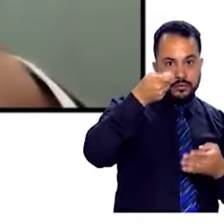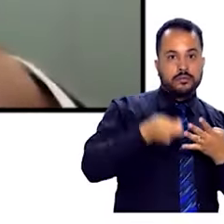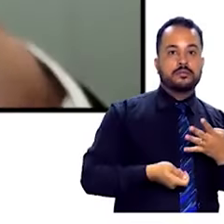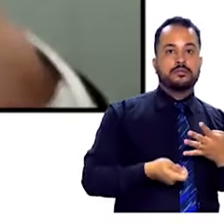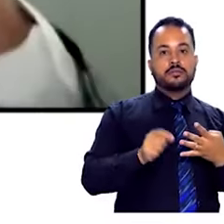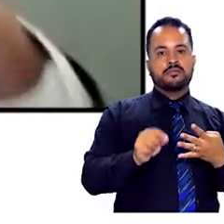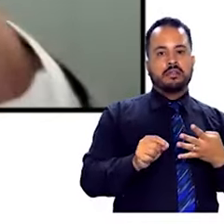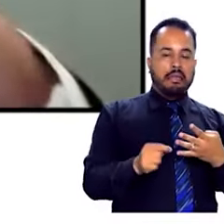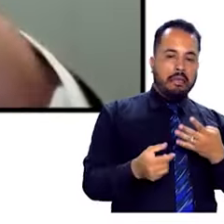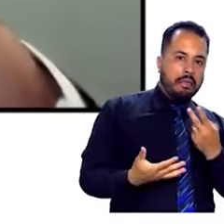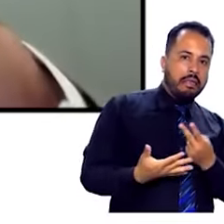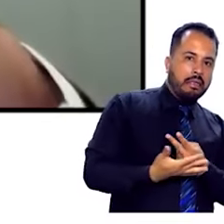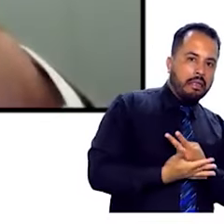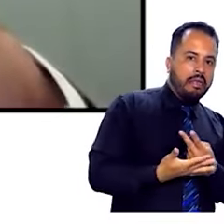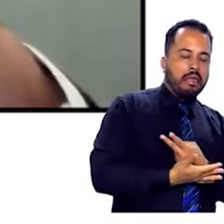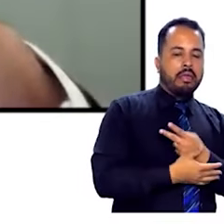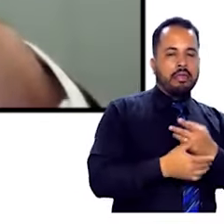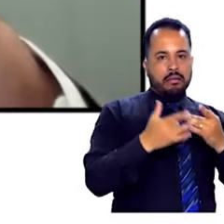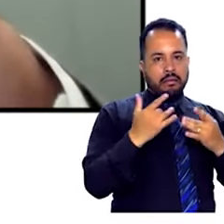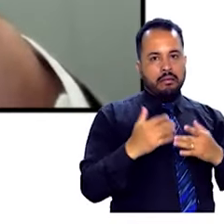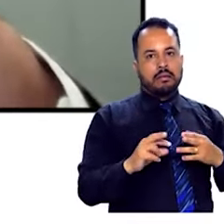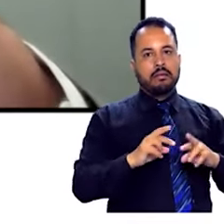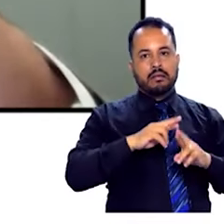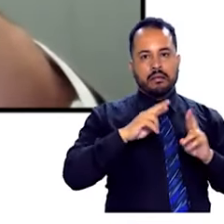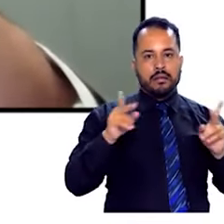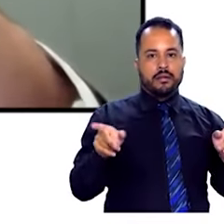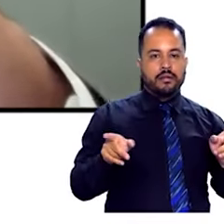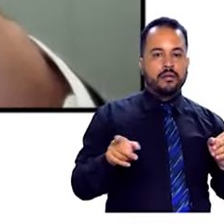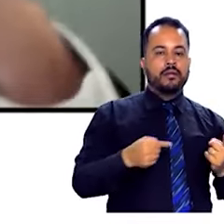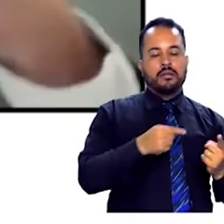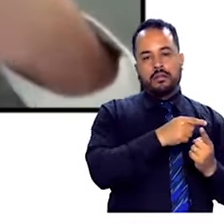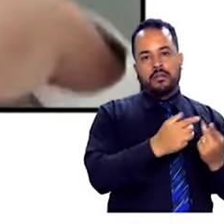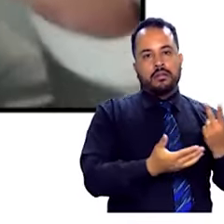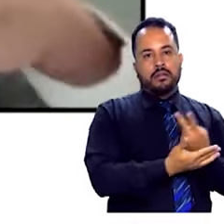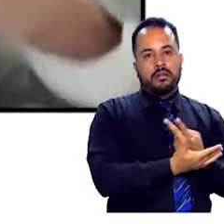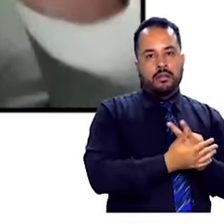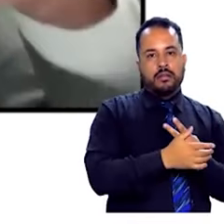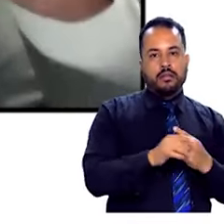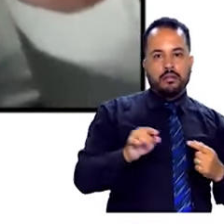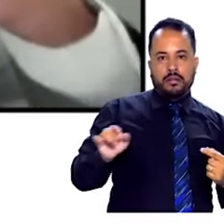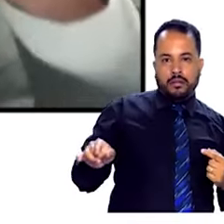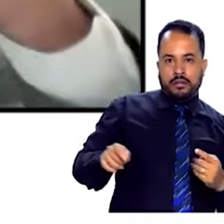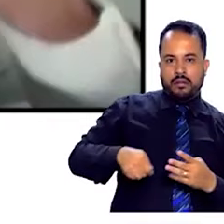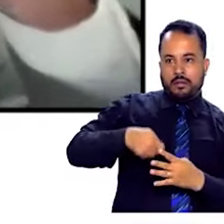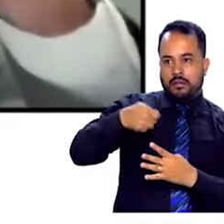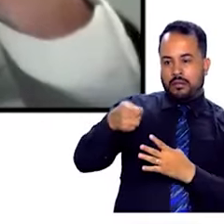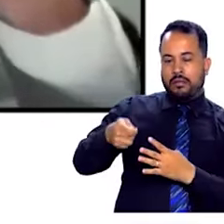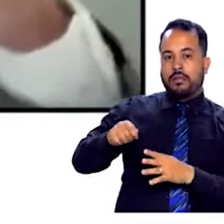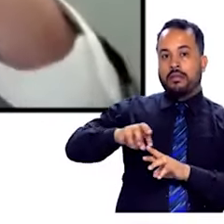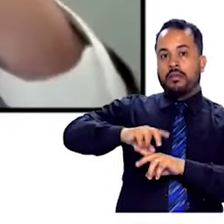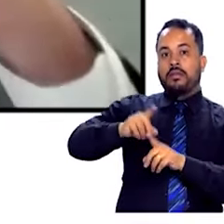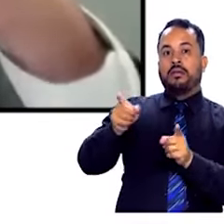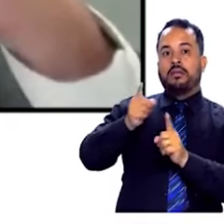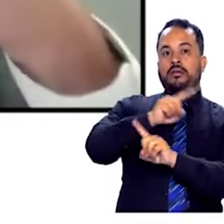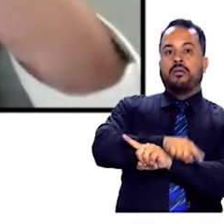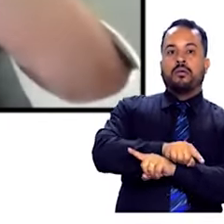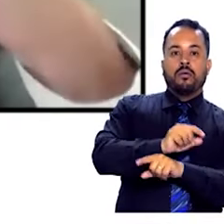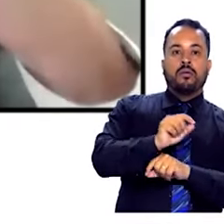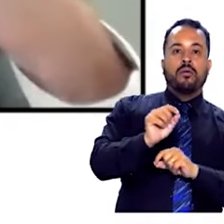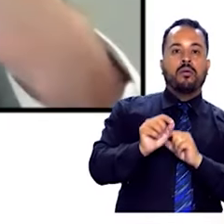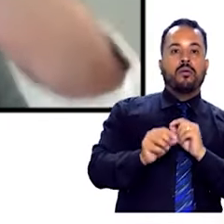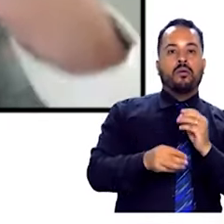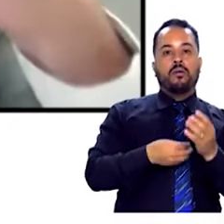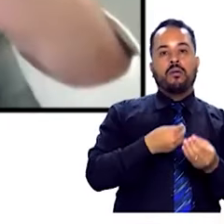diferencia entre el error que no es arbitrar es un error por lo tanto correg en todas las demás instancias y un error